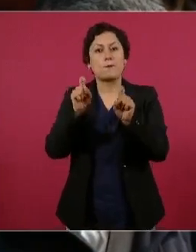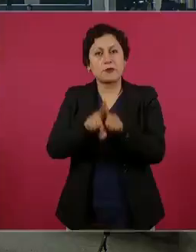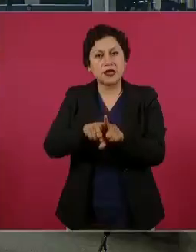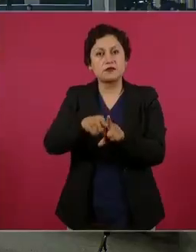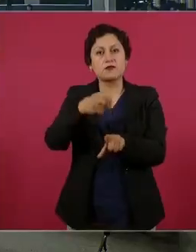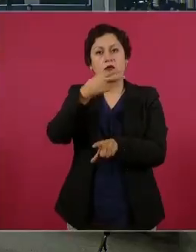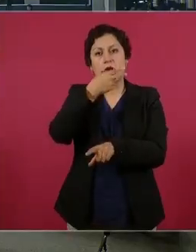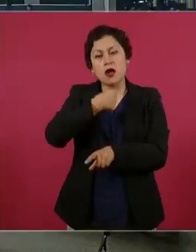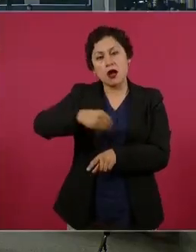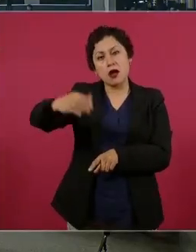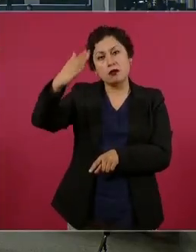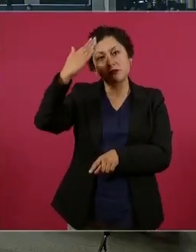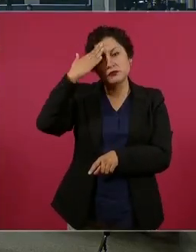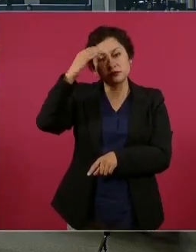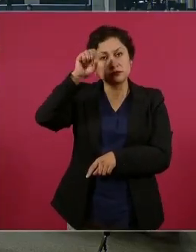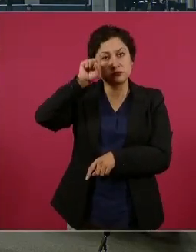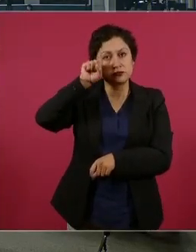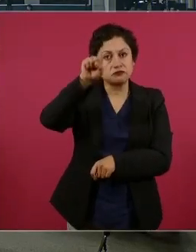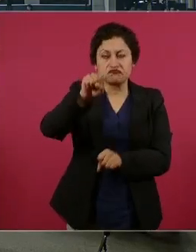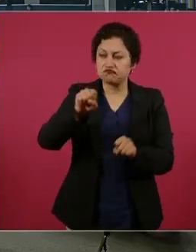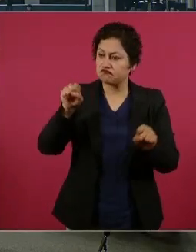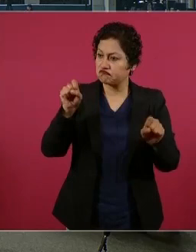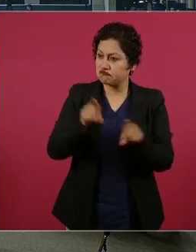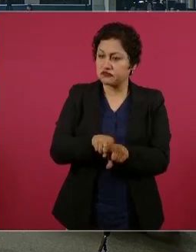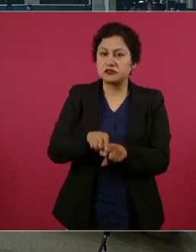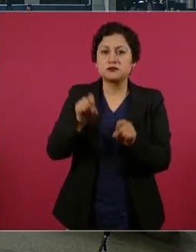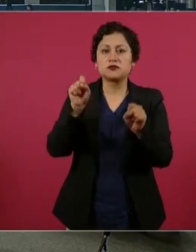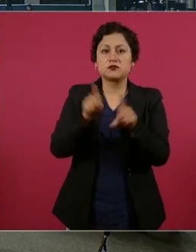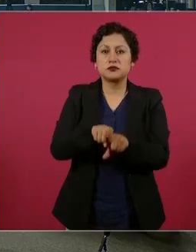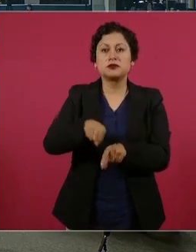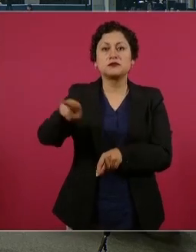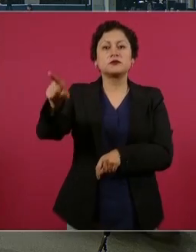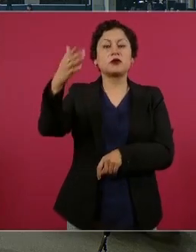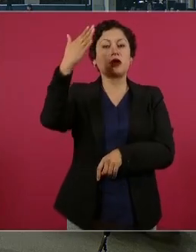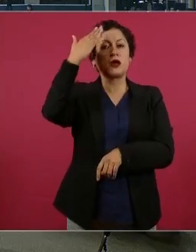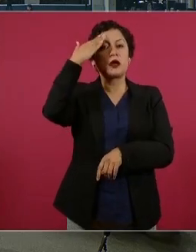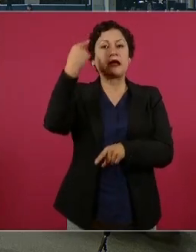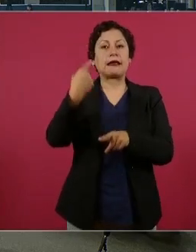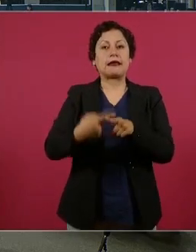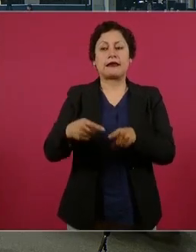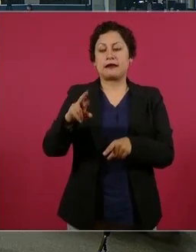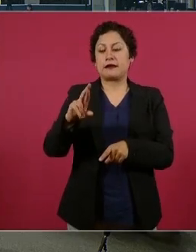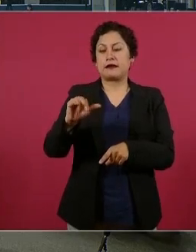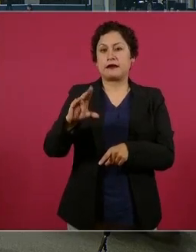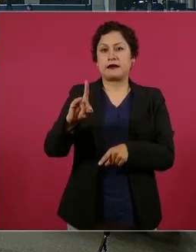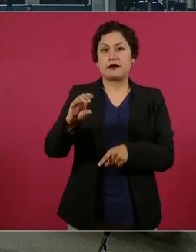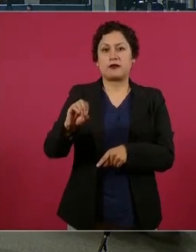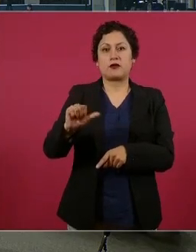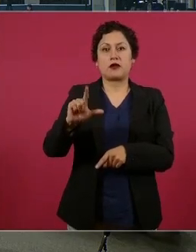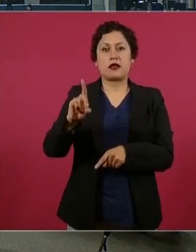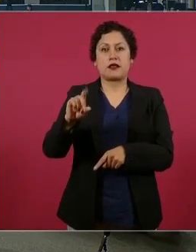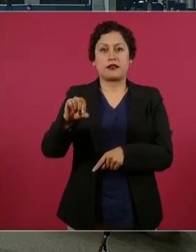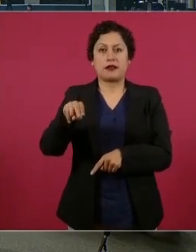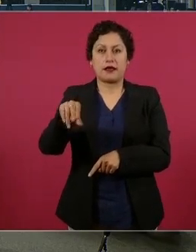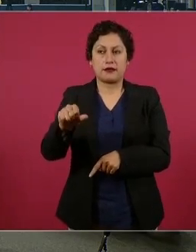siempre, encabezados por Ricardo Aldana. Y claro, si no